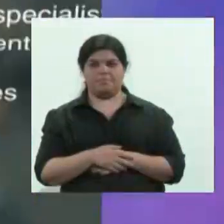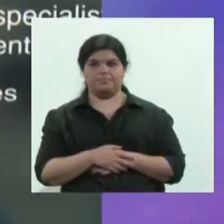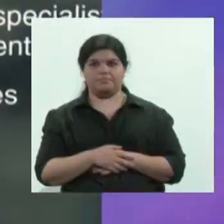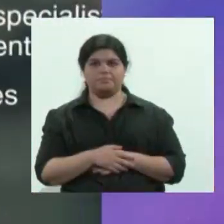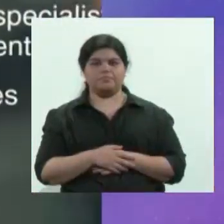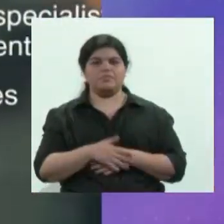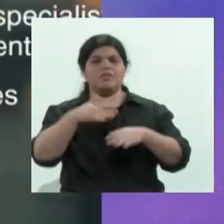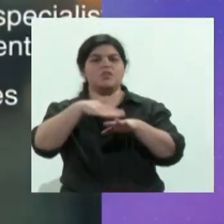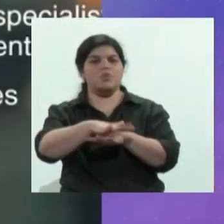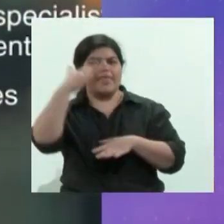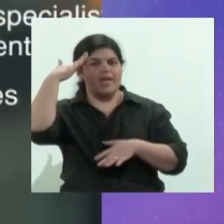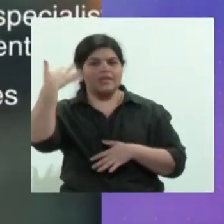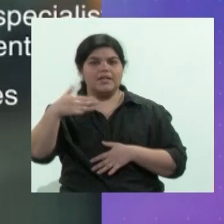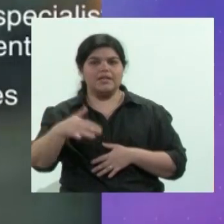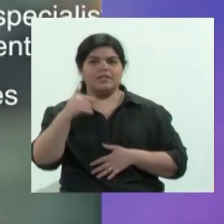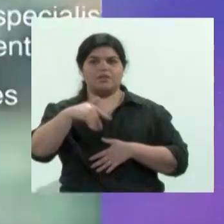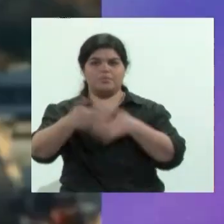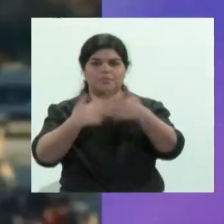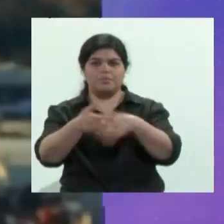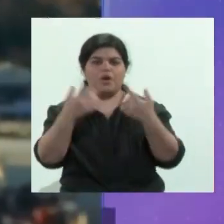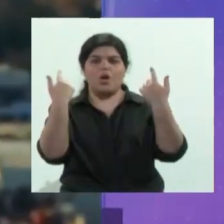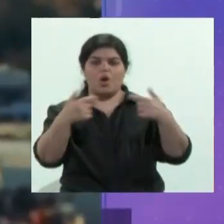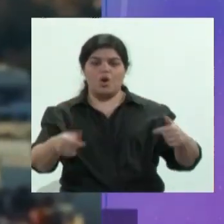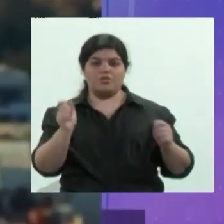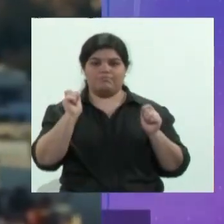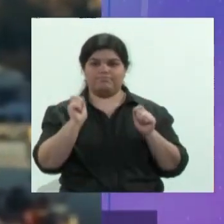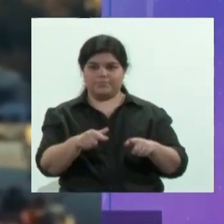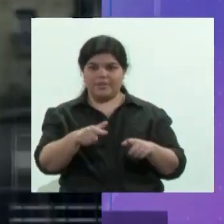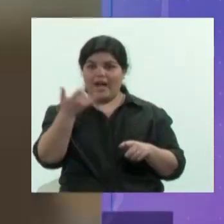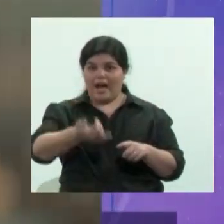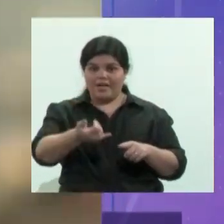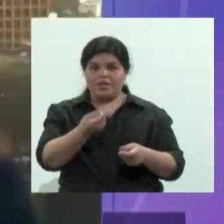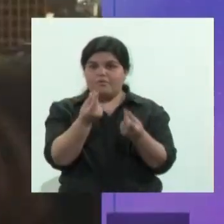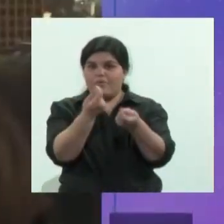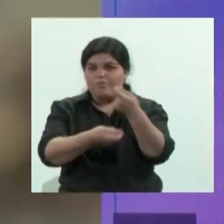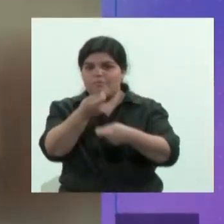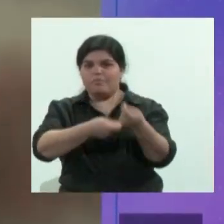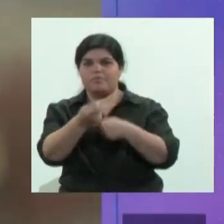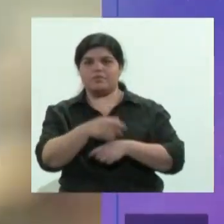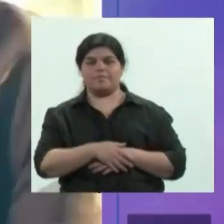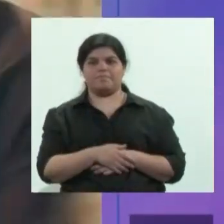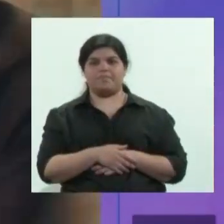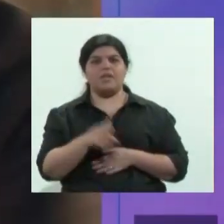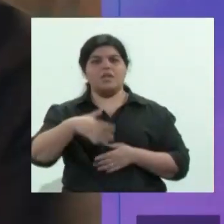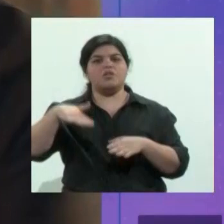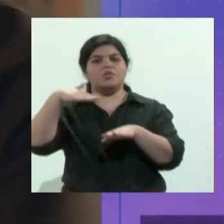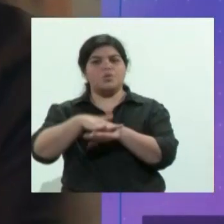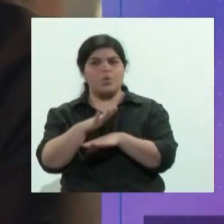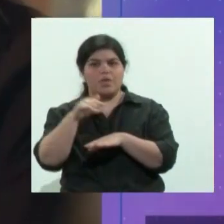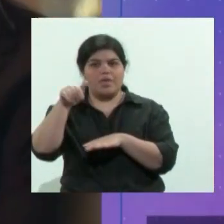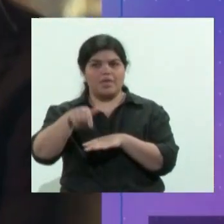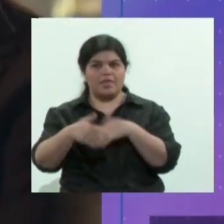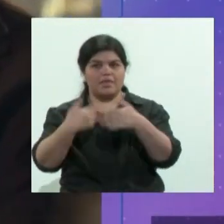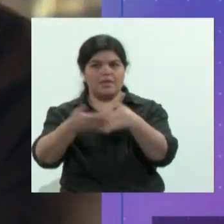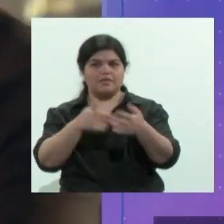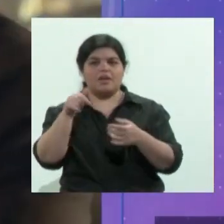ciudades inteligentes persiguen hacer uso de los recursos de la ciudad de una manera adecuada. Las Smart Cities están enfocadas a utilizar el Internet de las